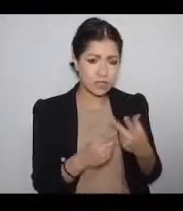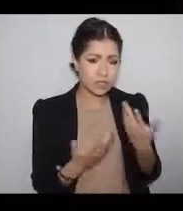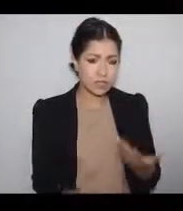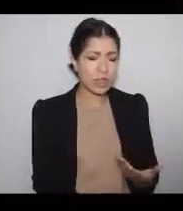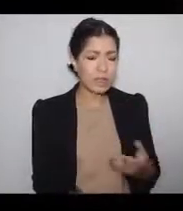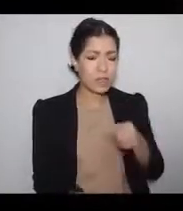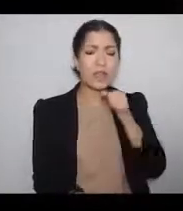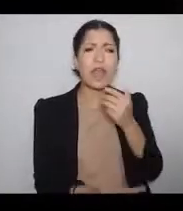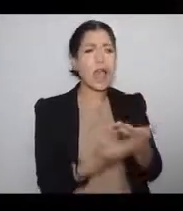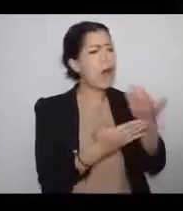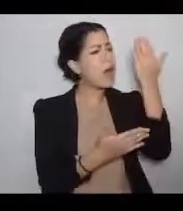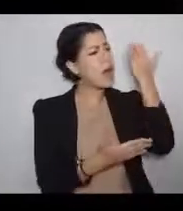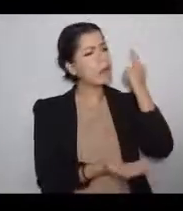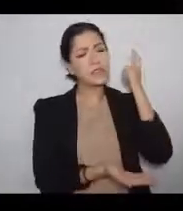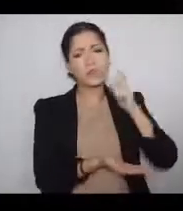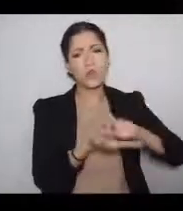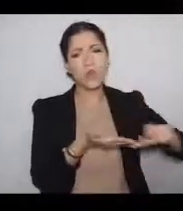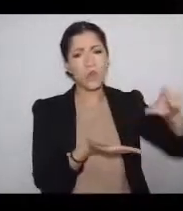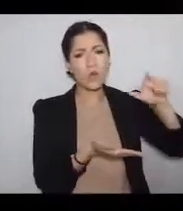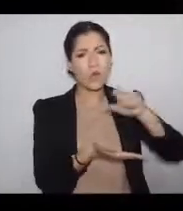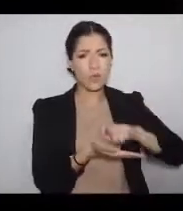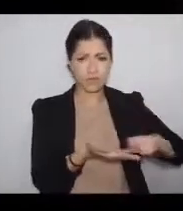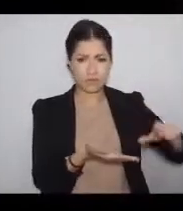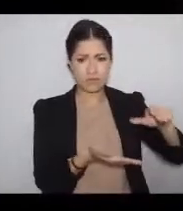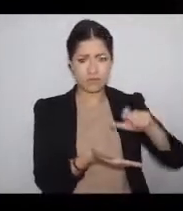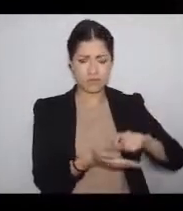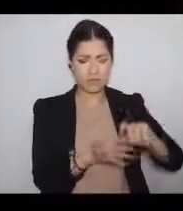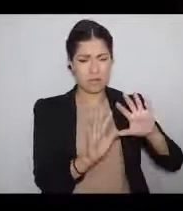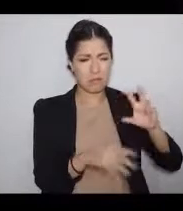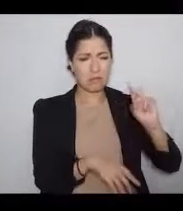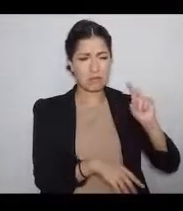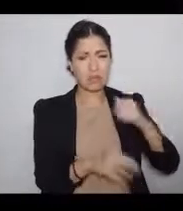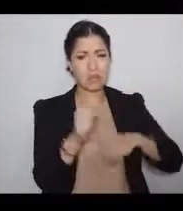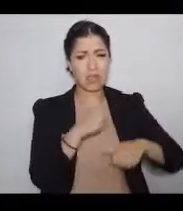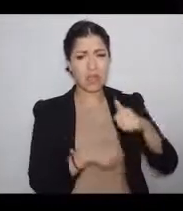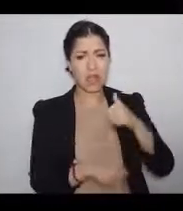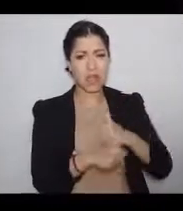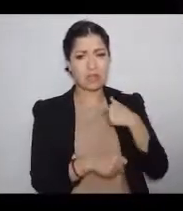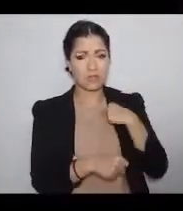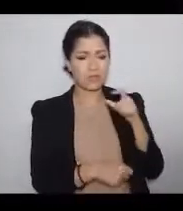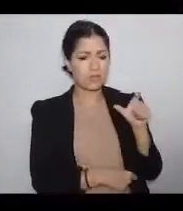en un anticuario en Dresde hace 30 años.